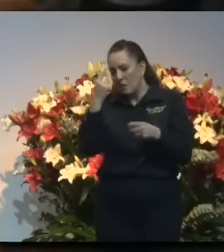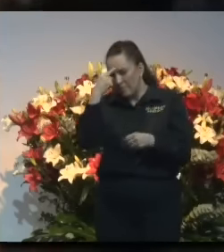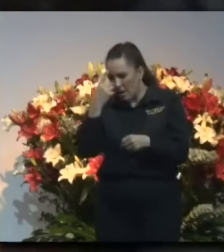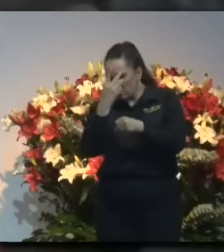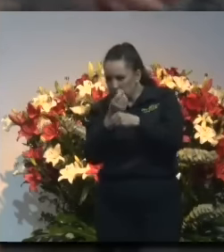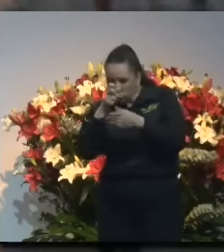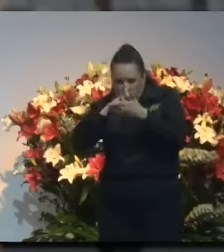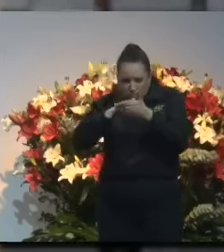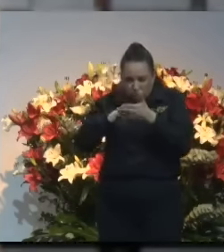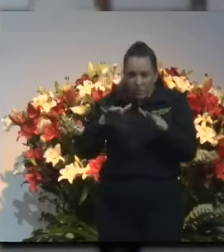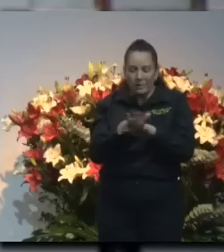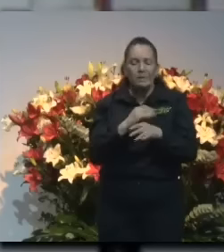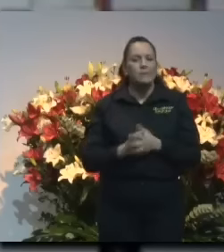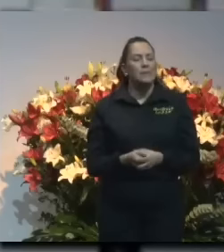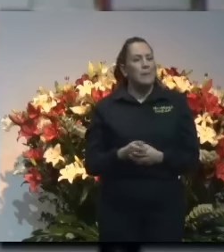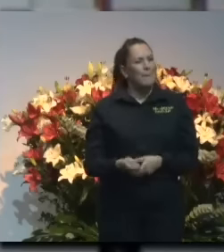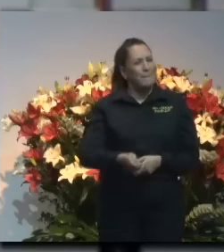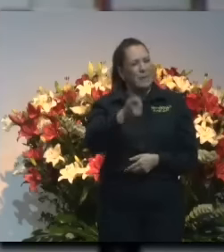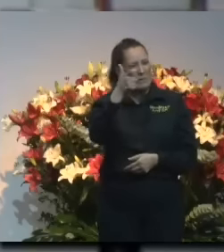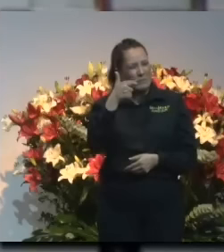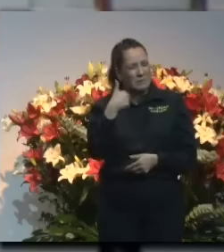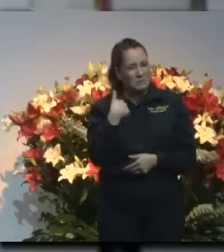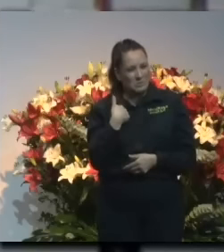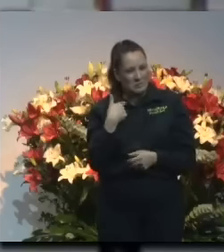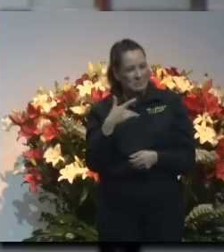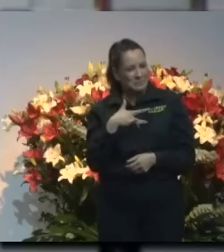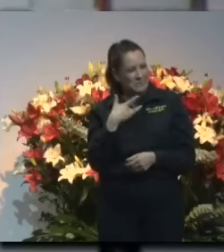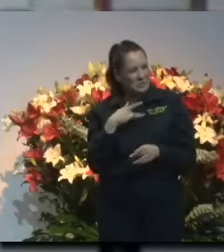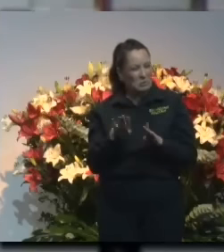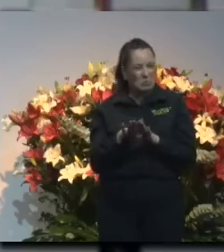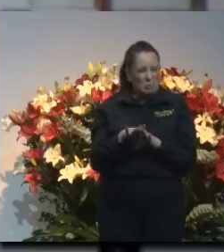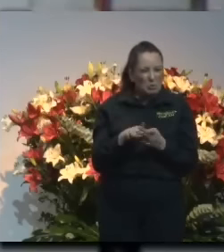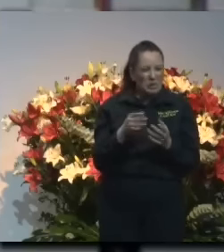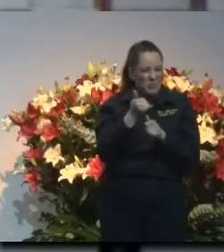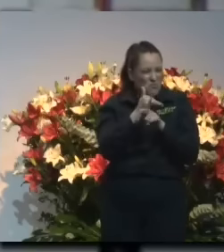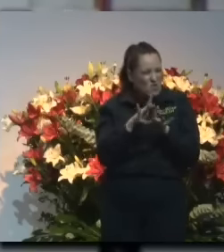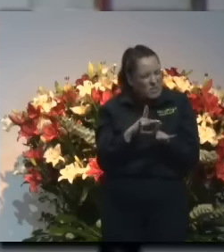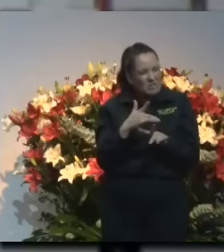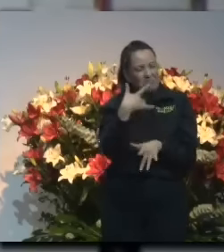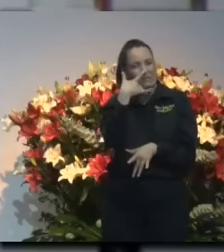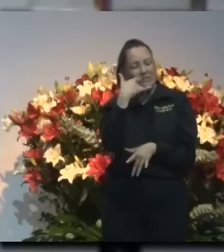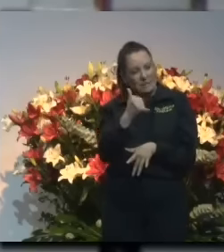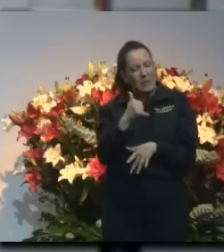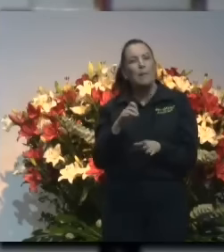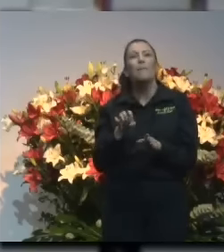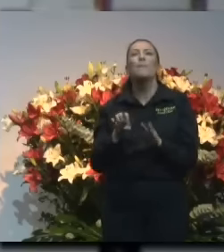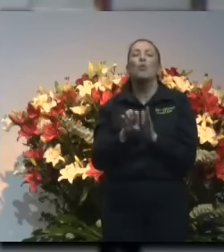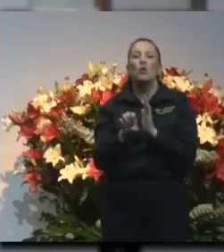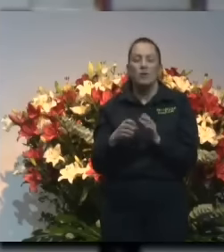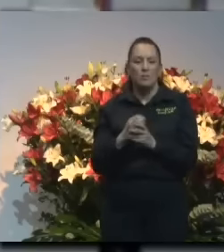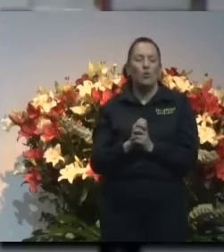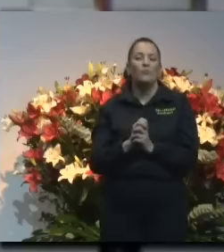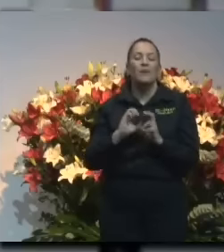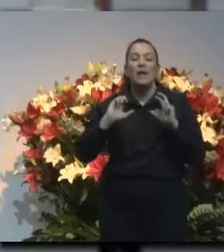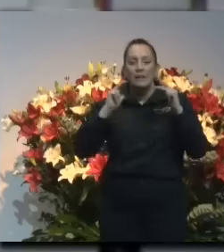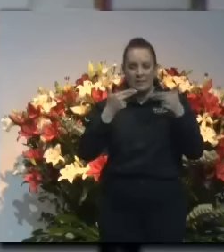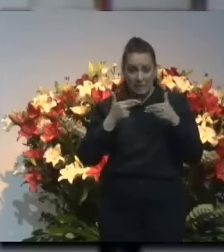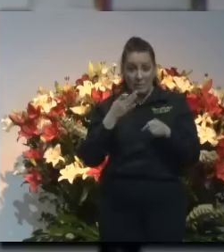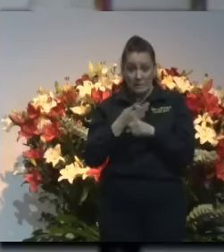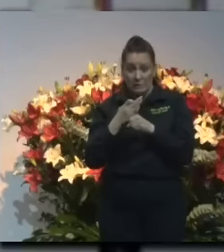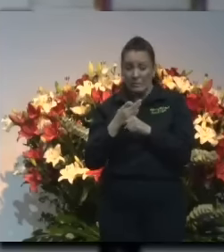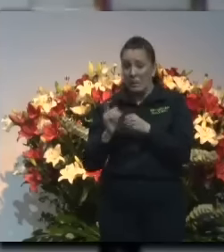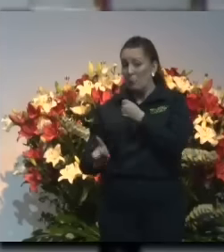muy extrañas. De repente, por ejemplo, un dato reciente. En Chiapas, ahora que hubo este